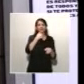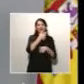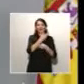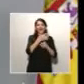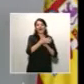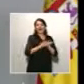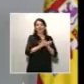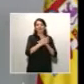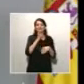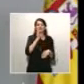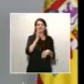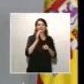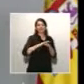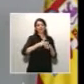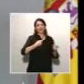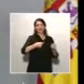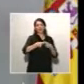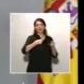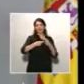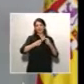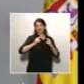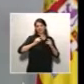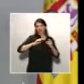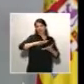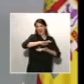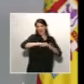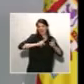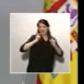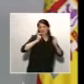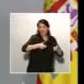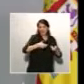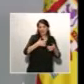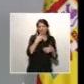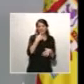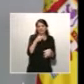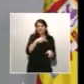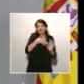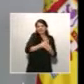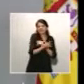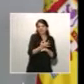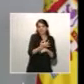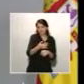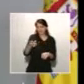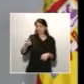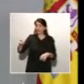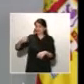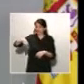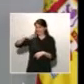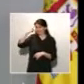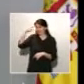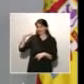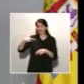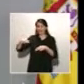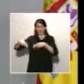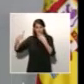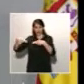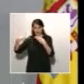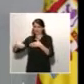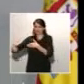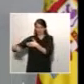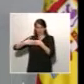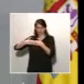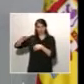Pues, como podrán conocer, hay cierres de fronteras, hay necesidad de compra a nivel mundial